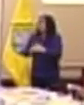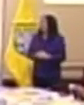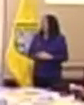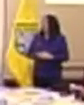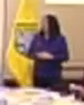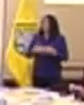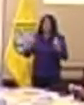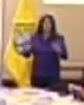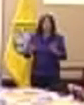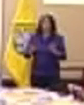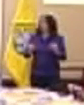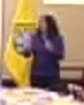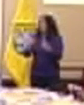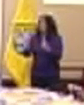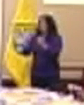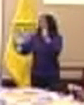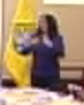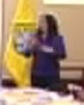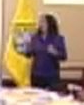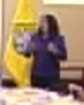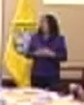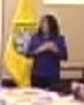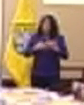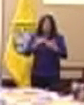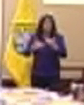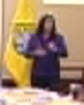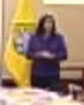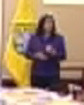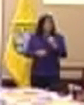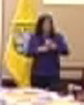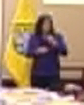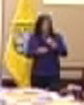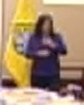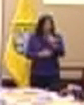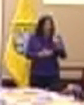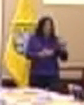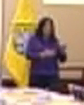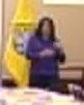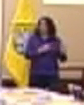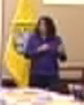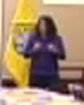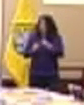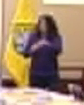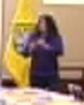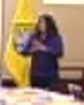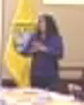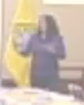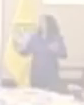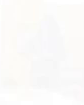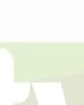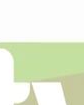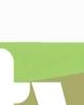Ha sido una sesión muy rápida, muy ejecutiva. Previamente trabajada con ustedes, levantamos la sesión.